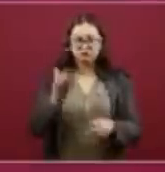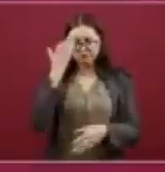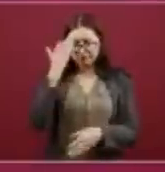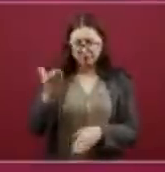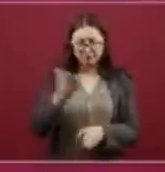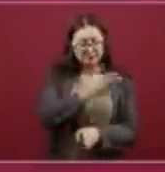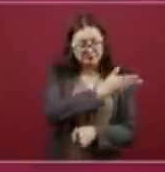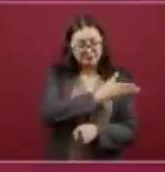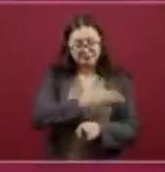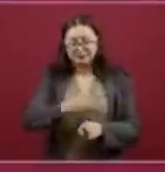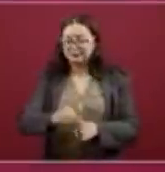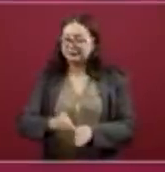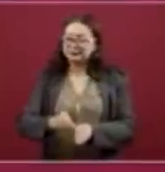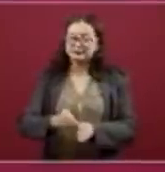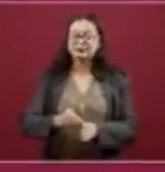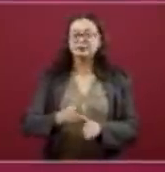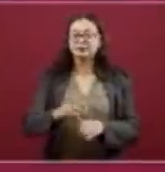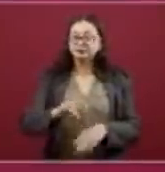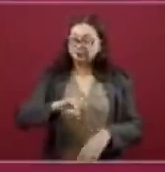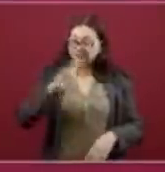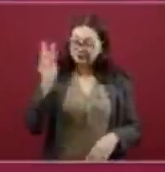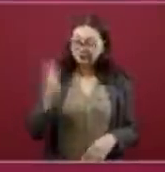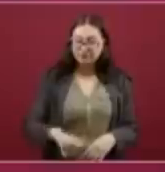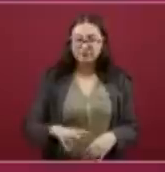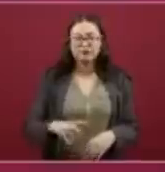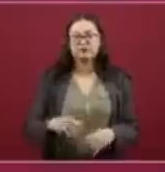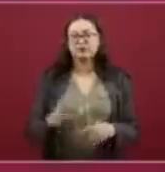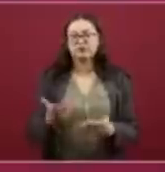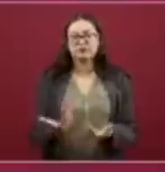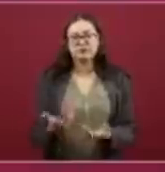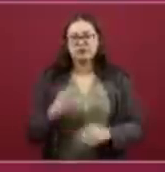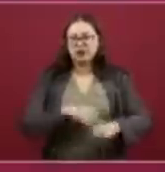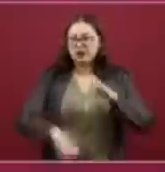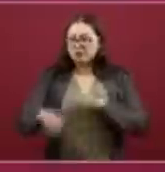Se cundió de esas empresas